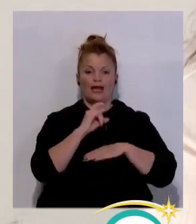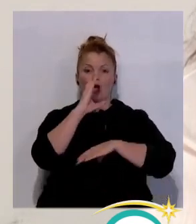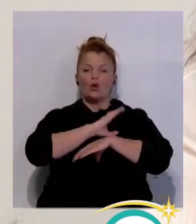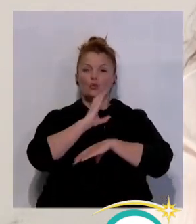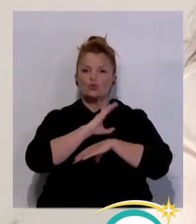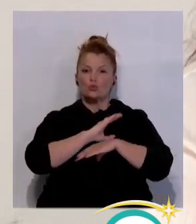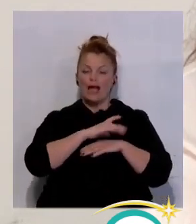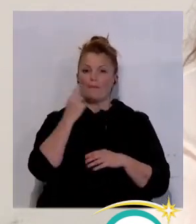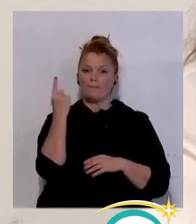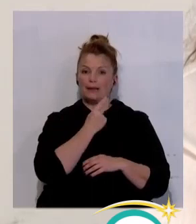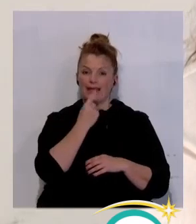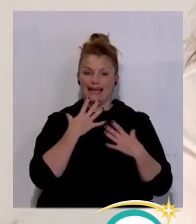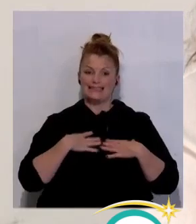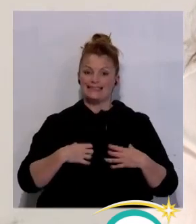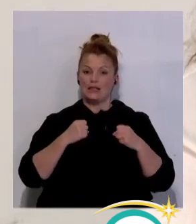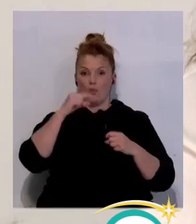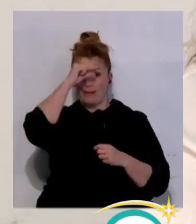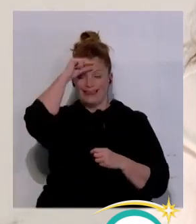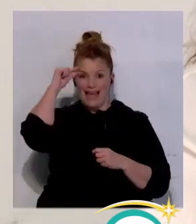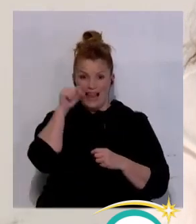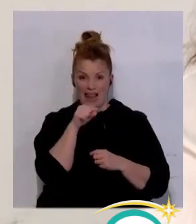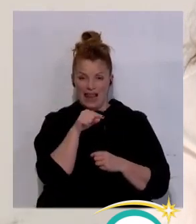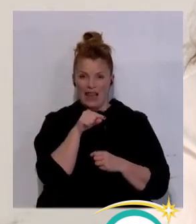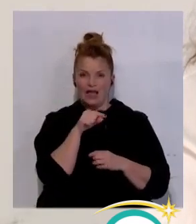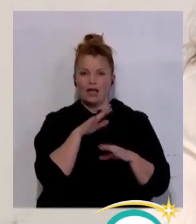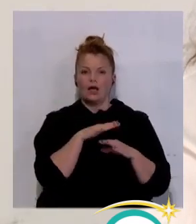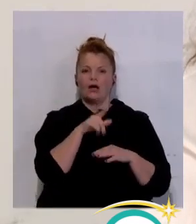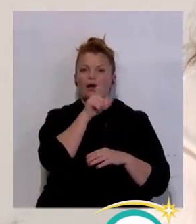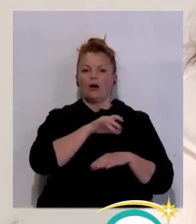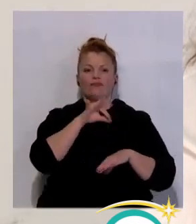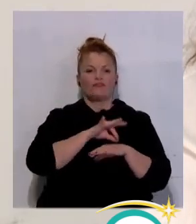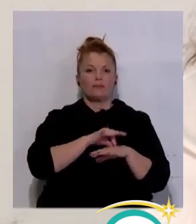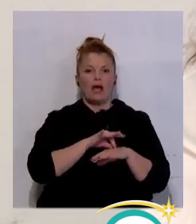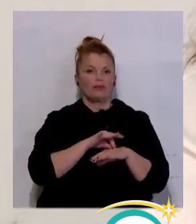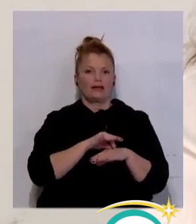consultas primeras de salud mental, los enfermos se dan de alta.